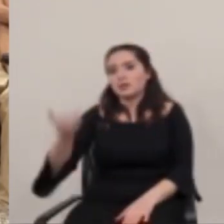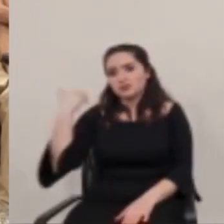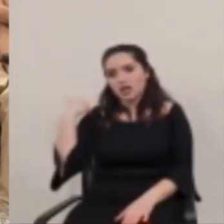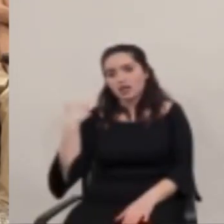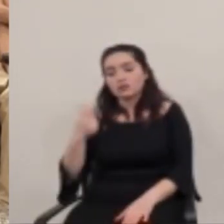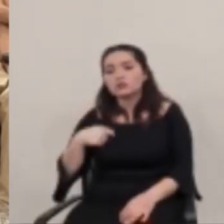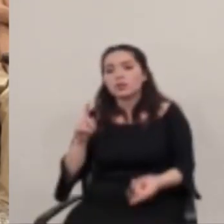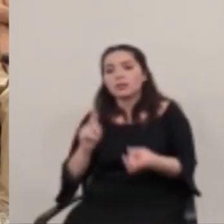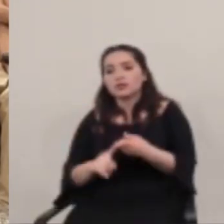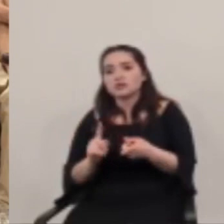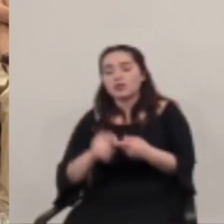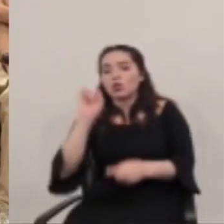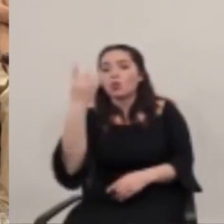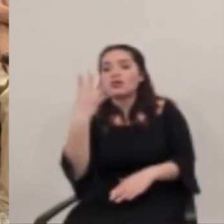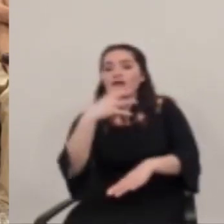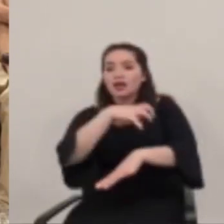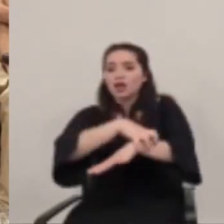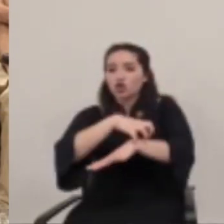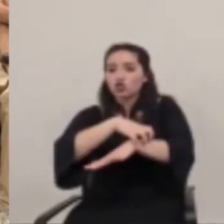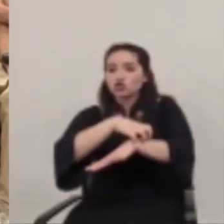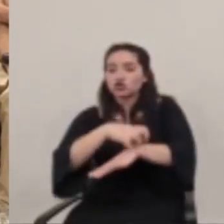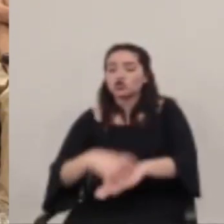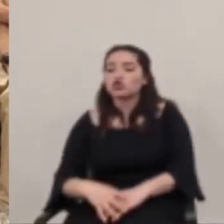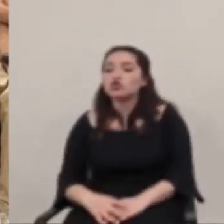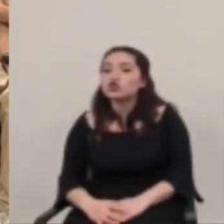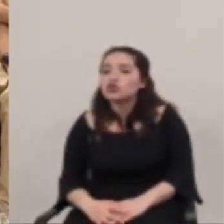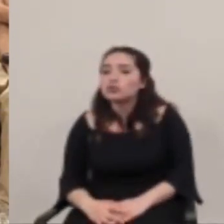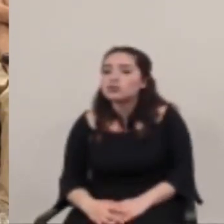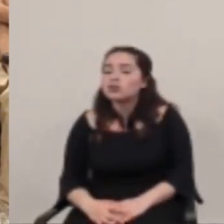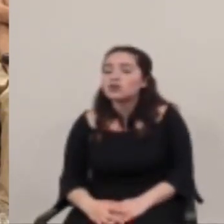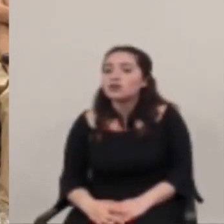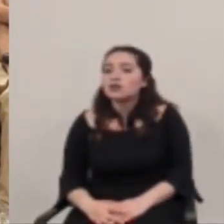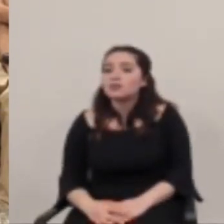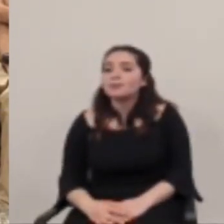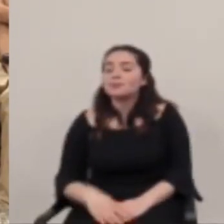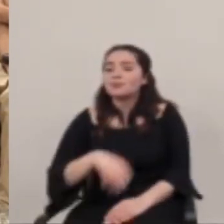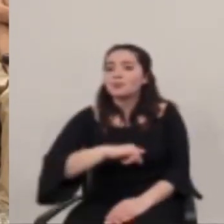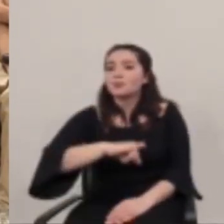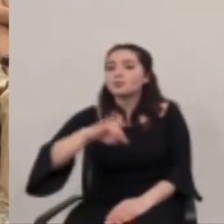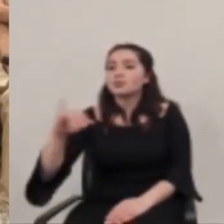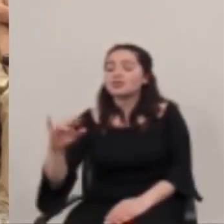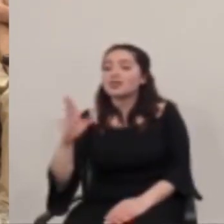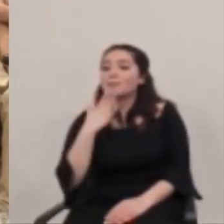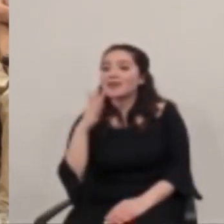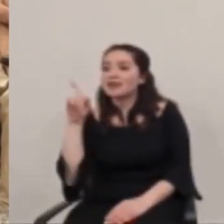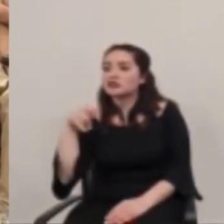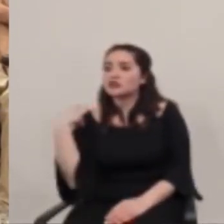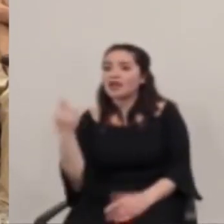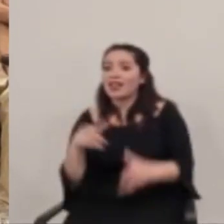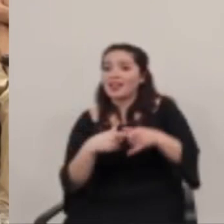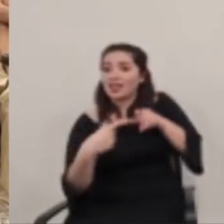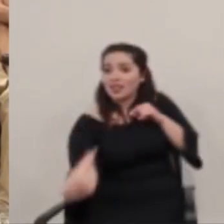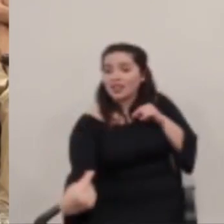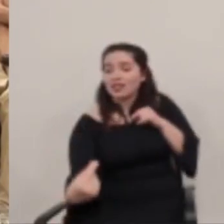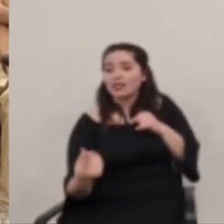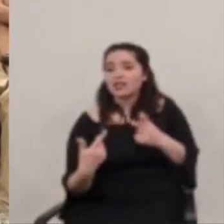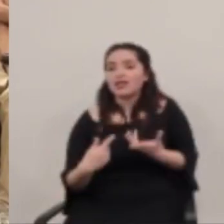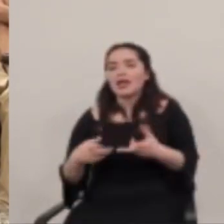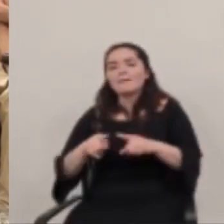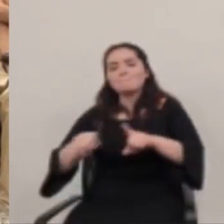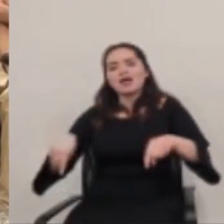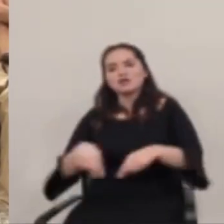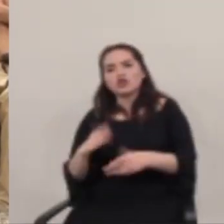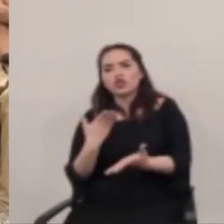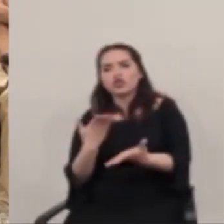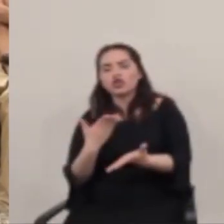en la cuarta región de la reunión de la red estatal y posteriormente de la red nacional, que son espacios donde se comparten experiencias y